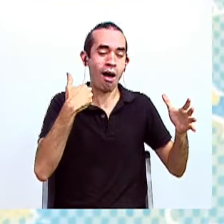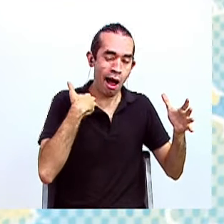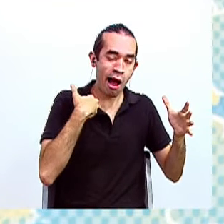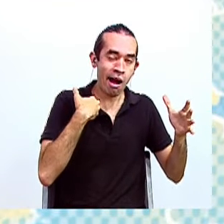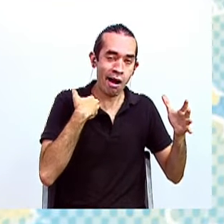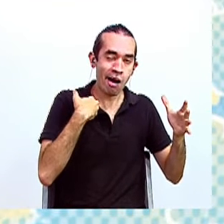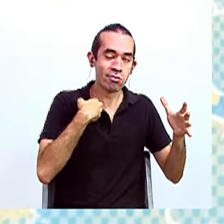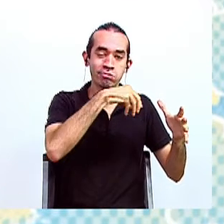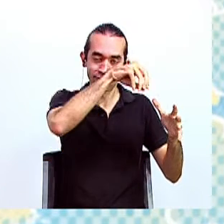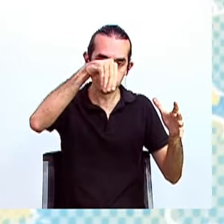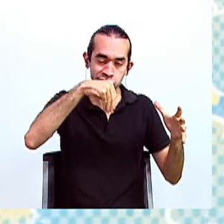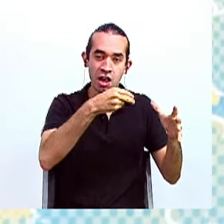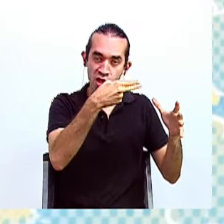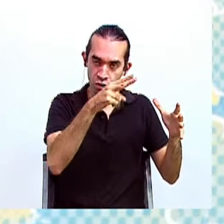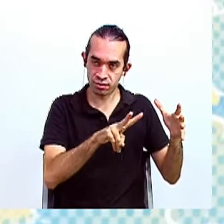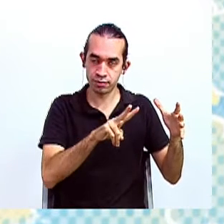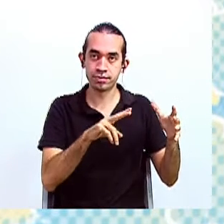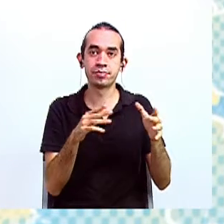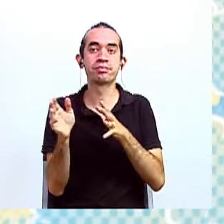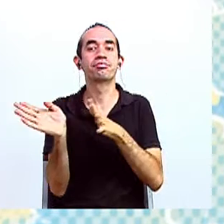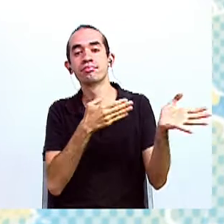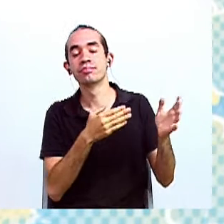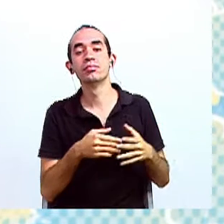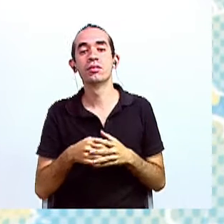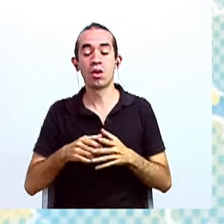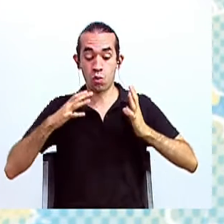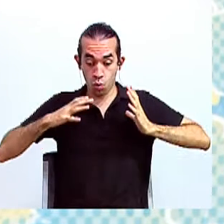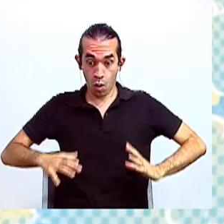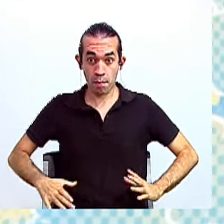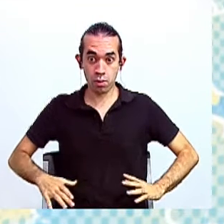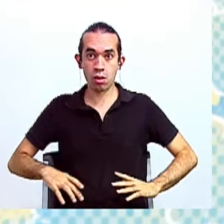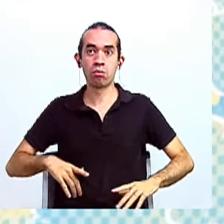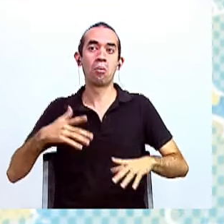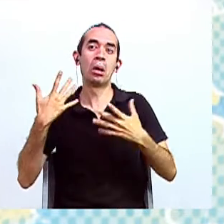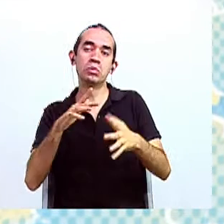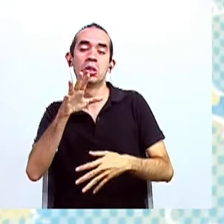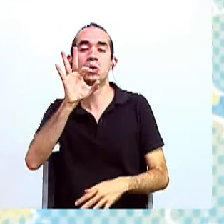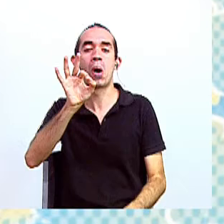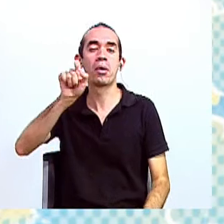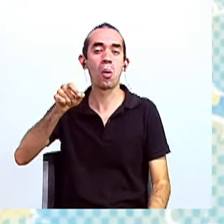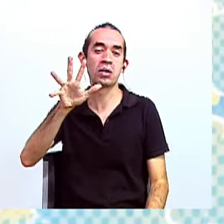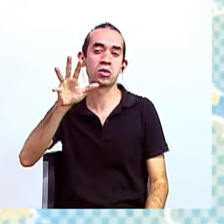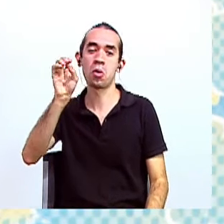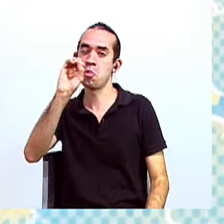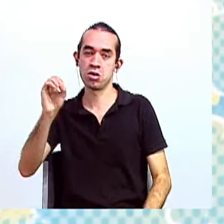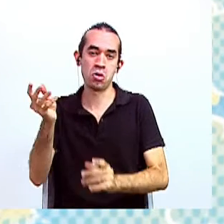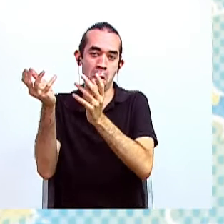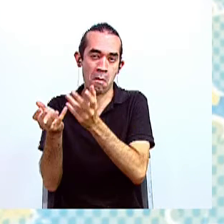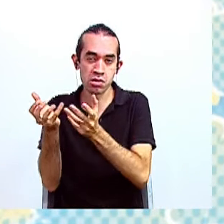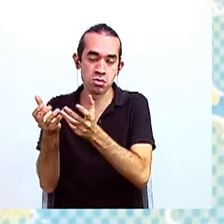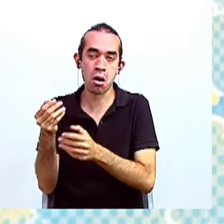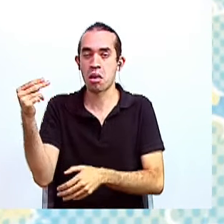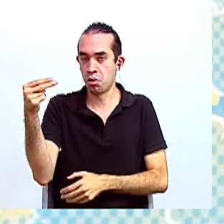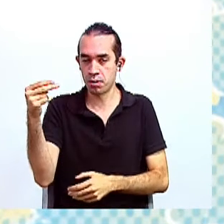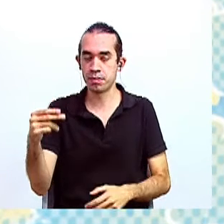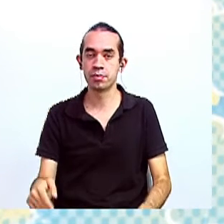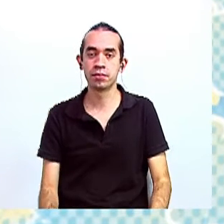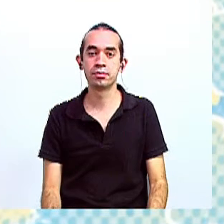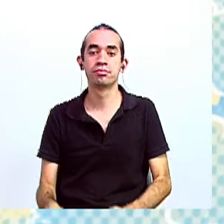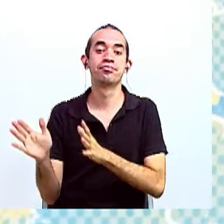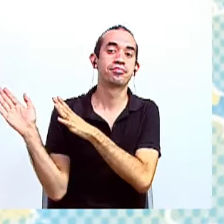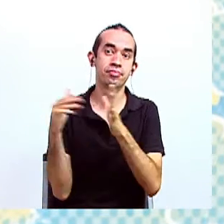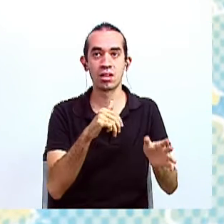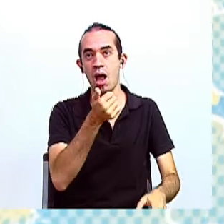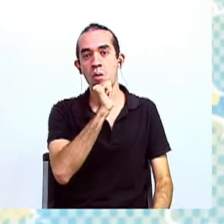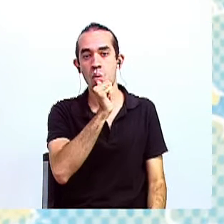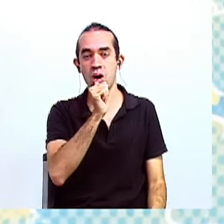es aproximadamente el 9.5% de la masa de un cuerpo, del cuerpo humano. Y viene el agua, que en